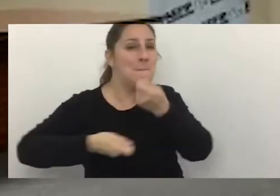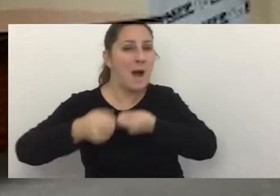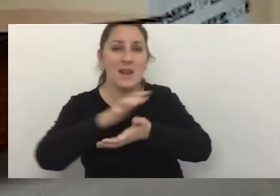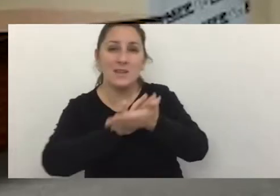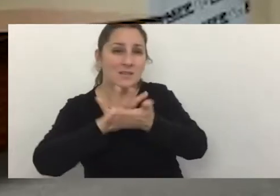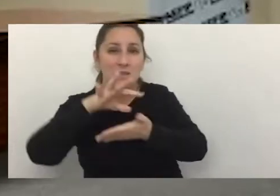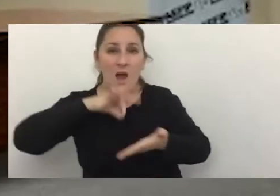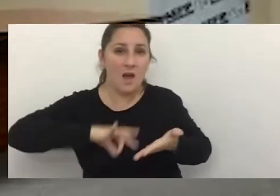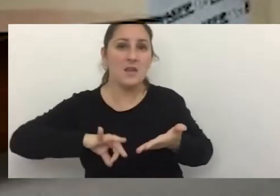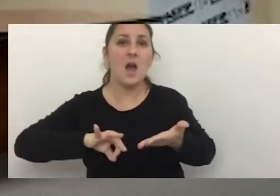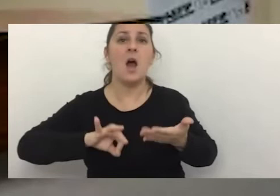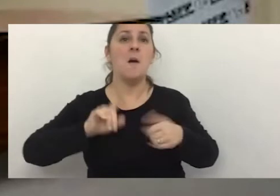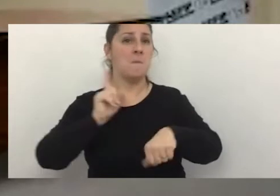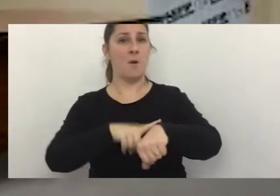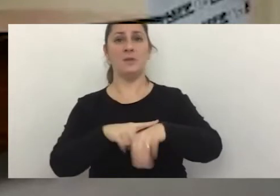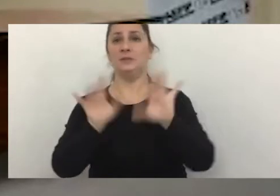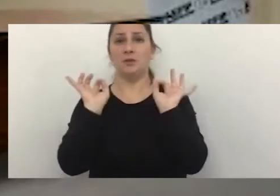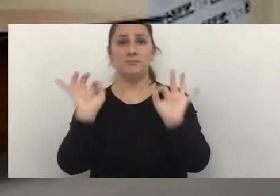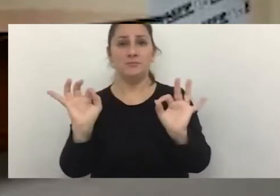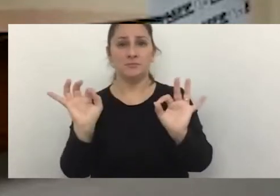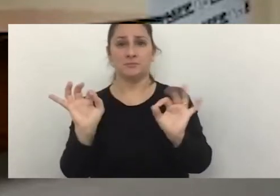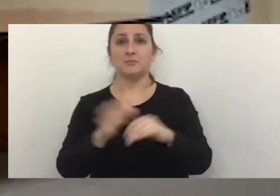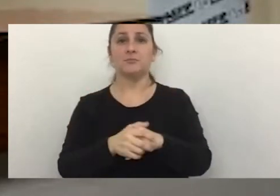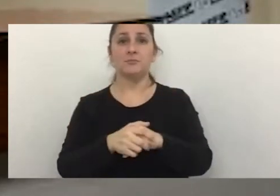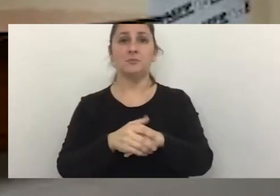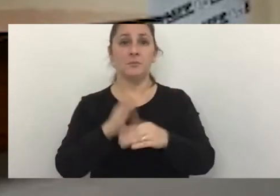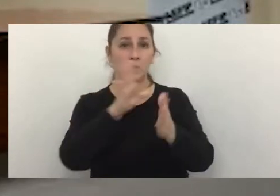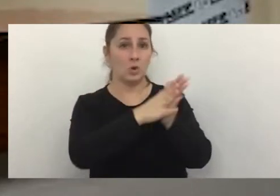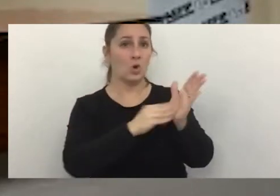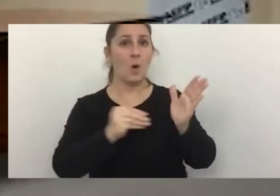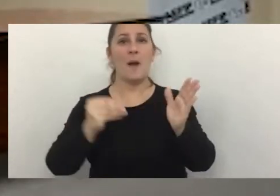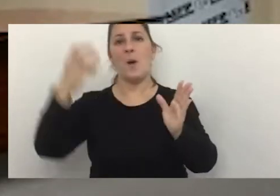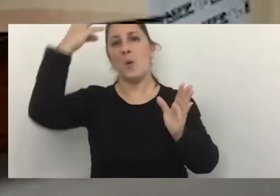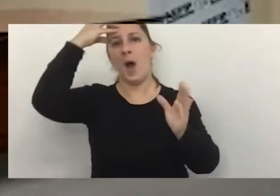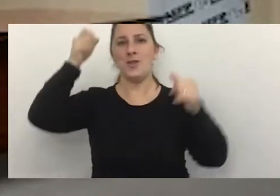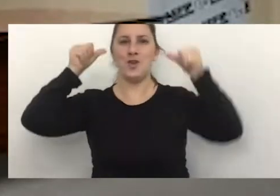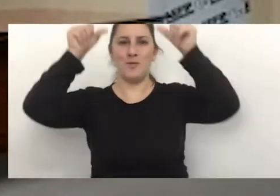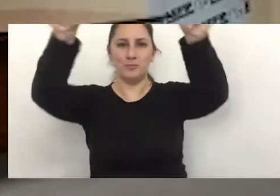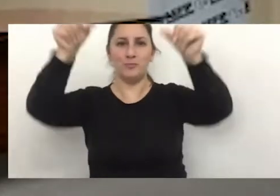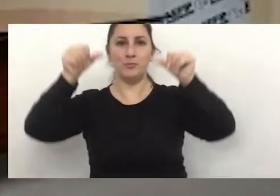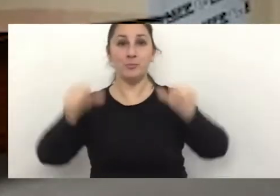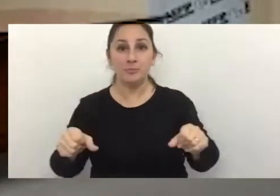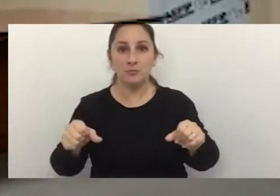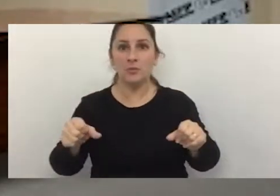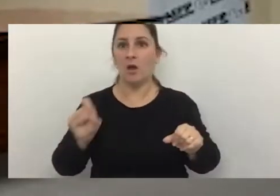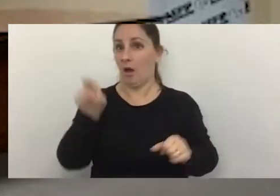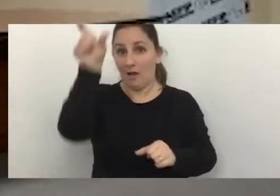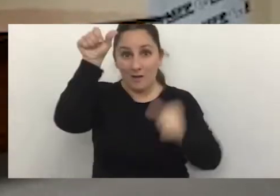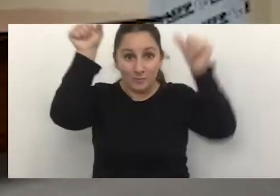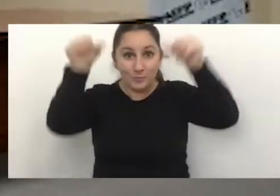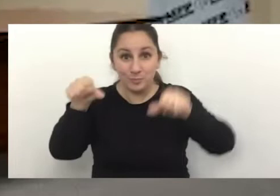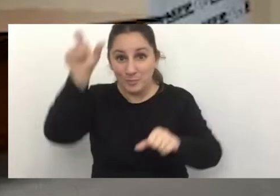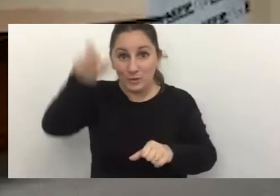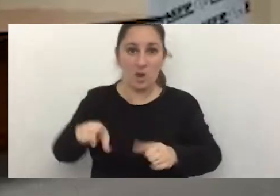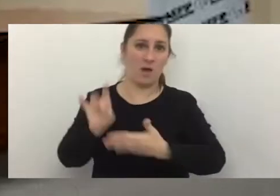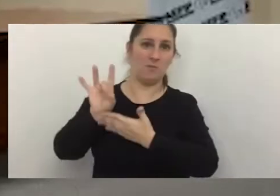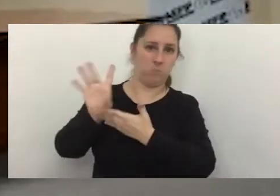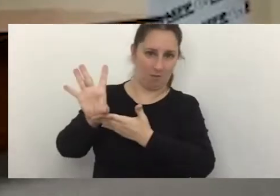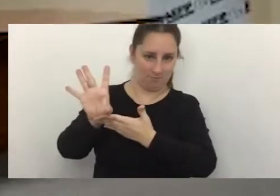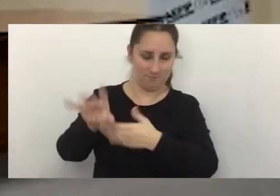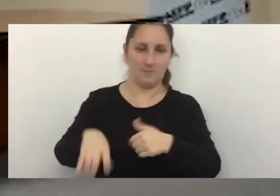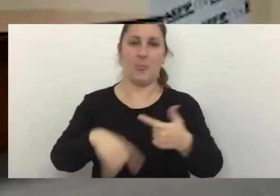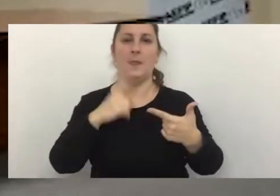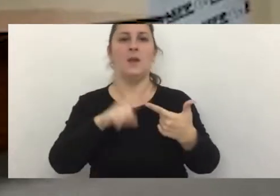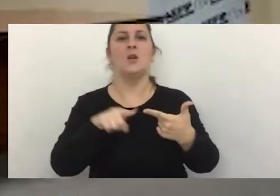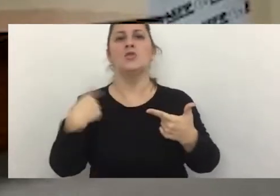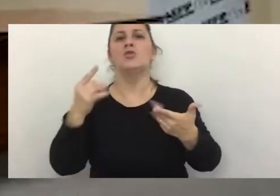nuevo aumento, sacó una copia, lo pegó en el baño de la empresa, lo despidieron. Otro caso,